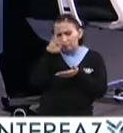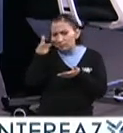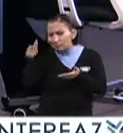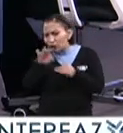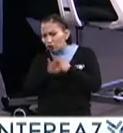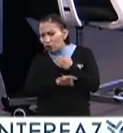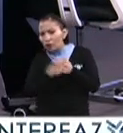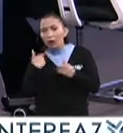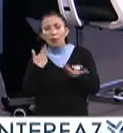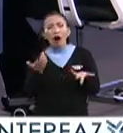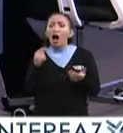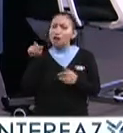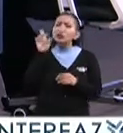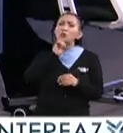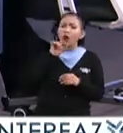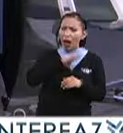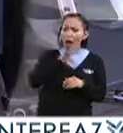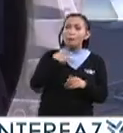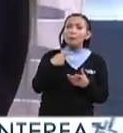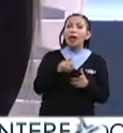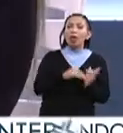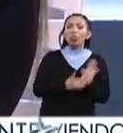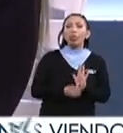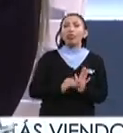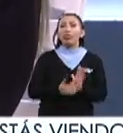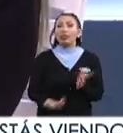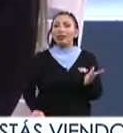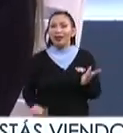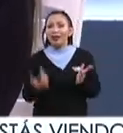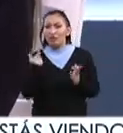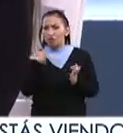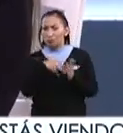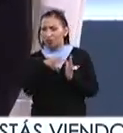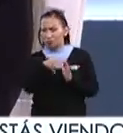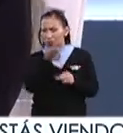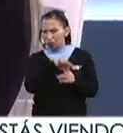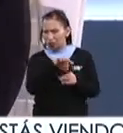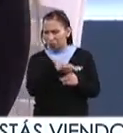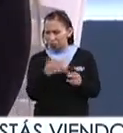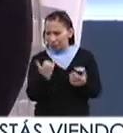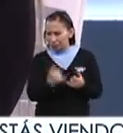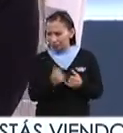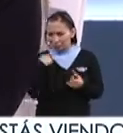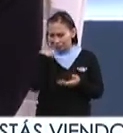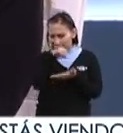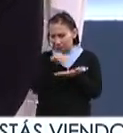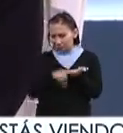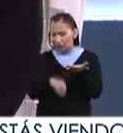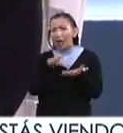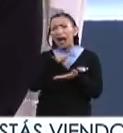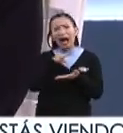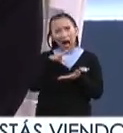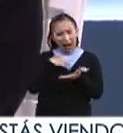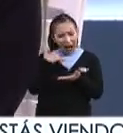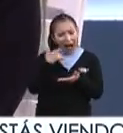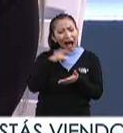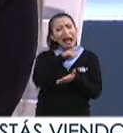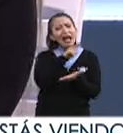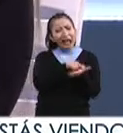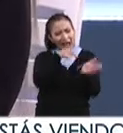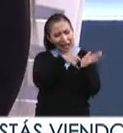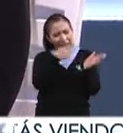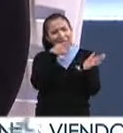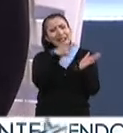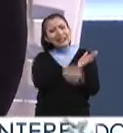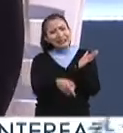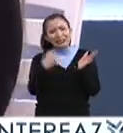identificando todas las simulaciones que en el proceso electoral del 2018 se han dado, ¿no? Entonces, aunque hay un esfuerzo en la ley, aunque